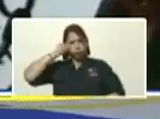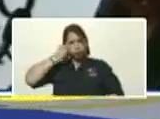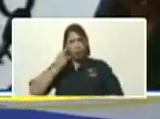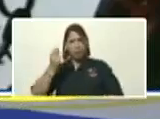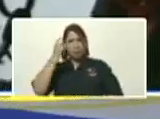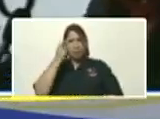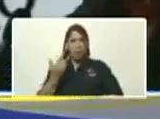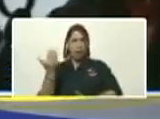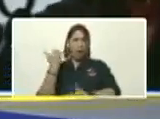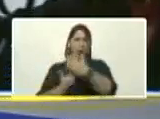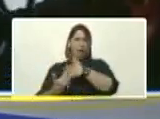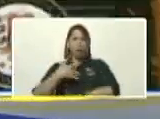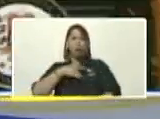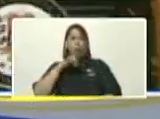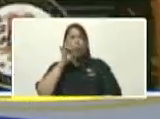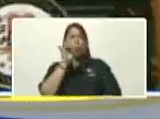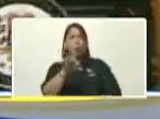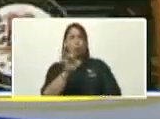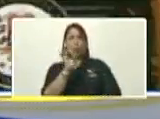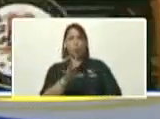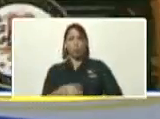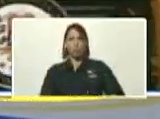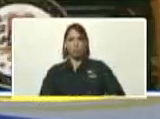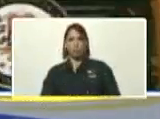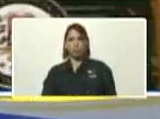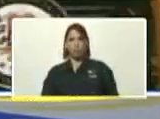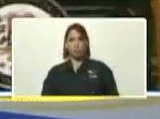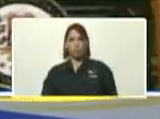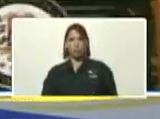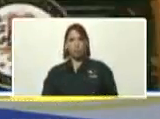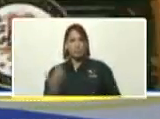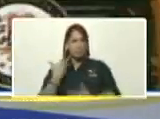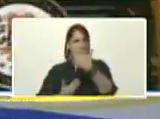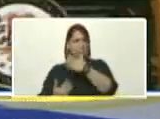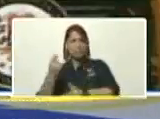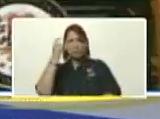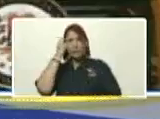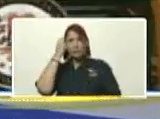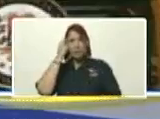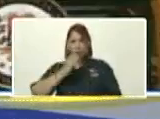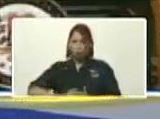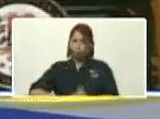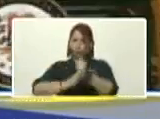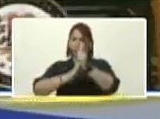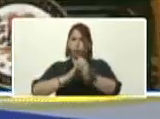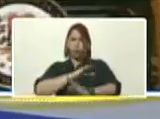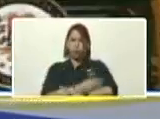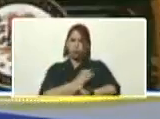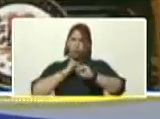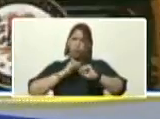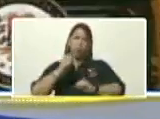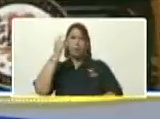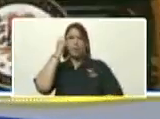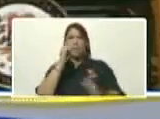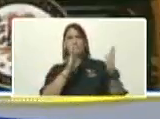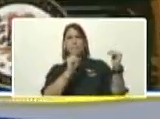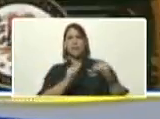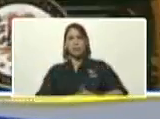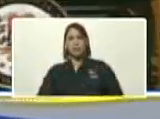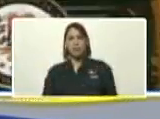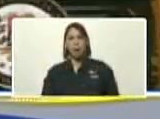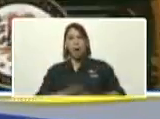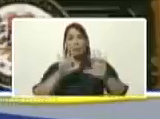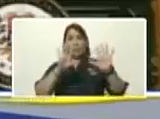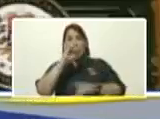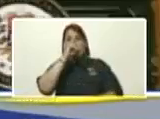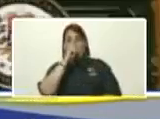días de dolor, esos días heroicos y esos días de esperanza a 10